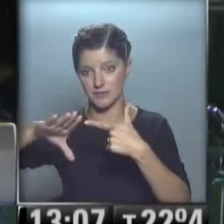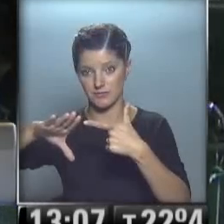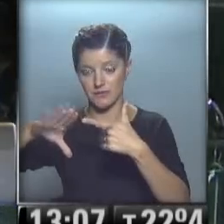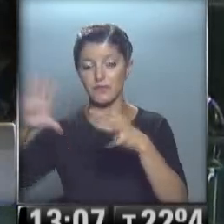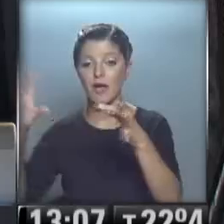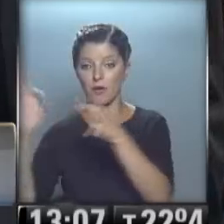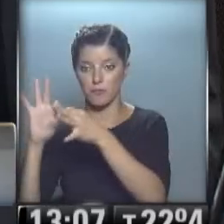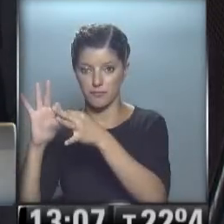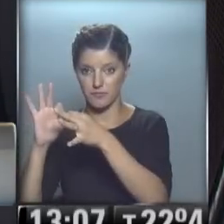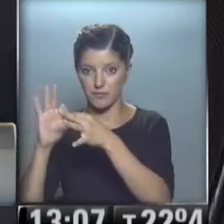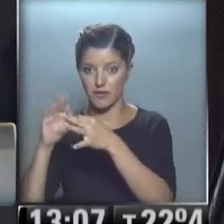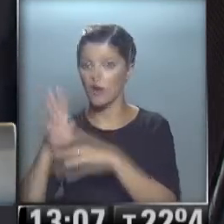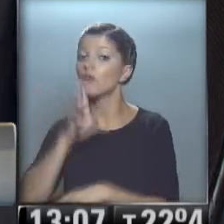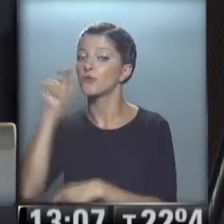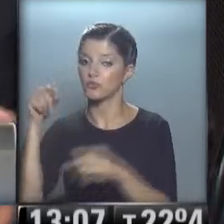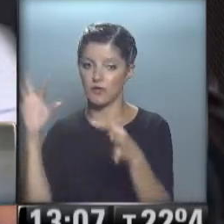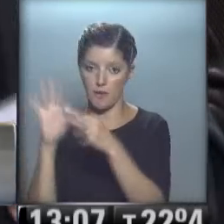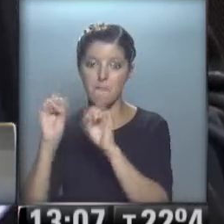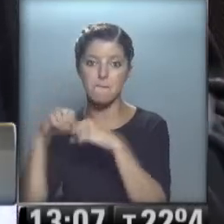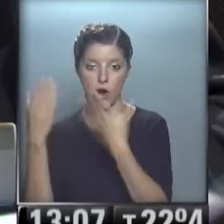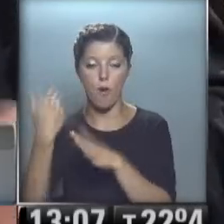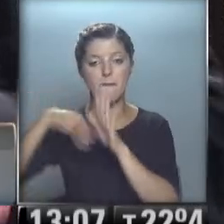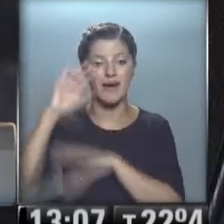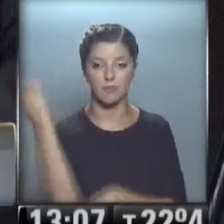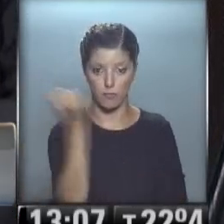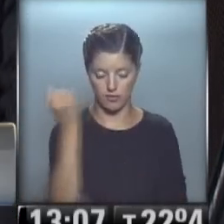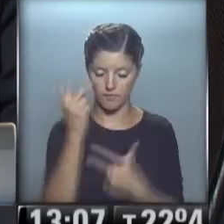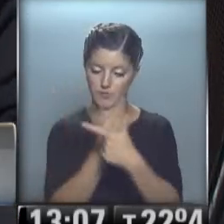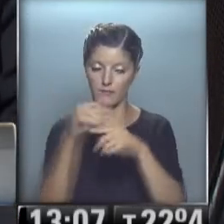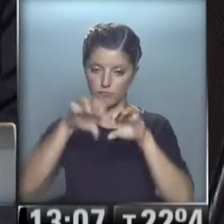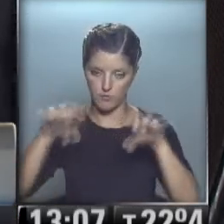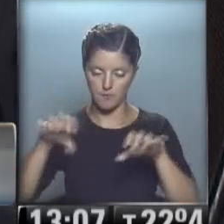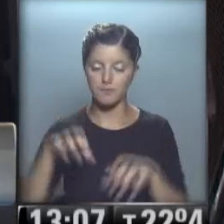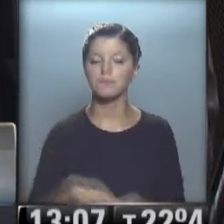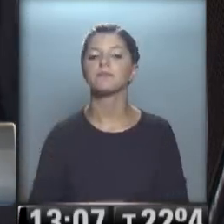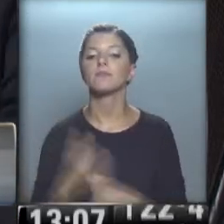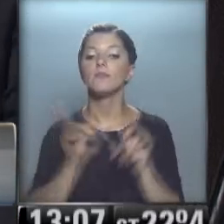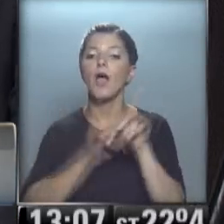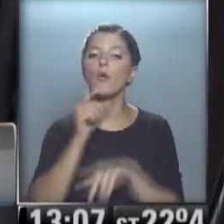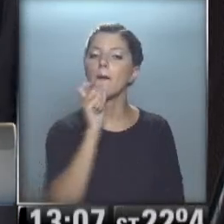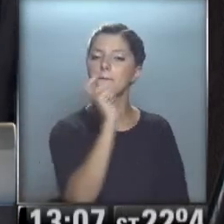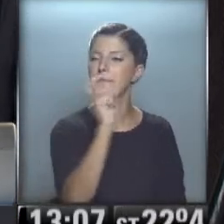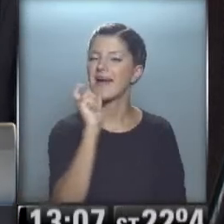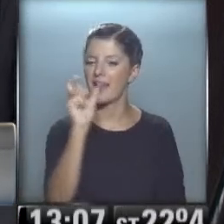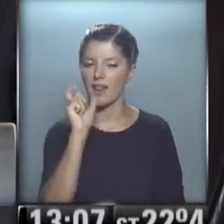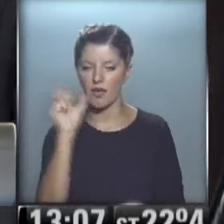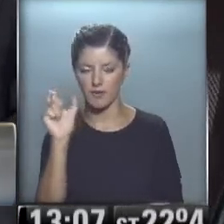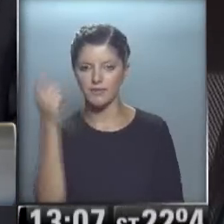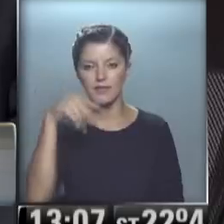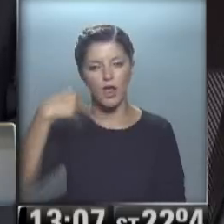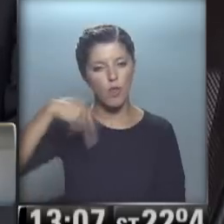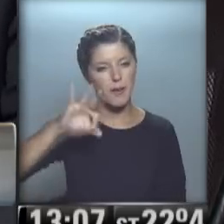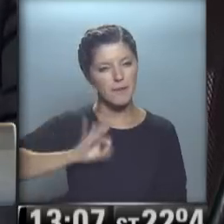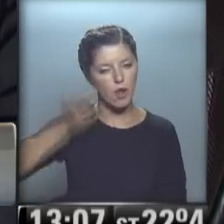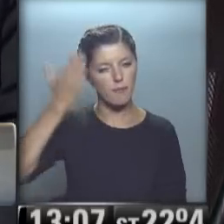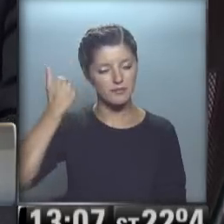a privilegiar las relaciones con Rusia. Hay un par de palabras sobre los antecedentes de esto. En noviembre se